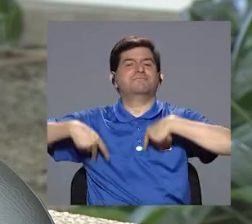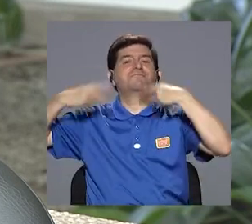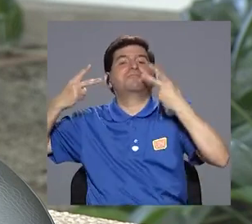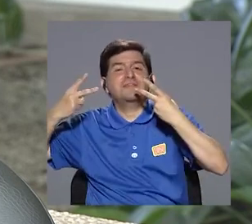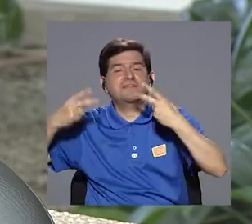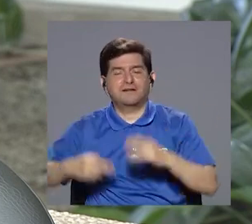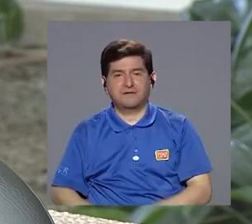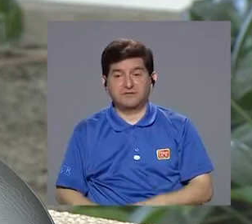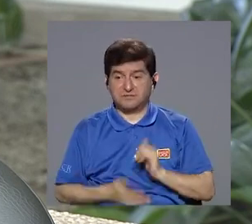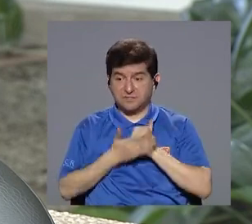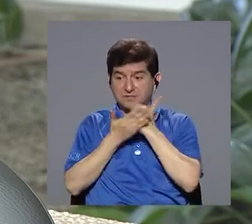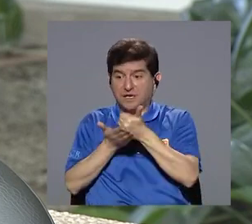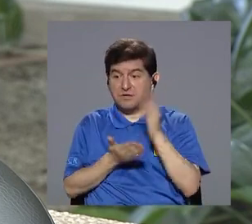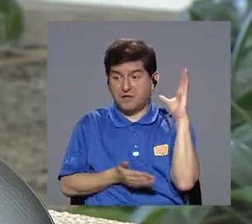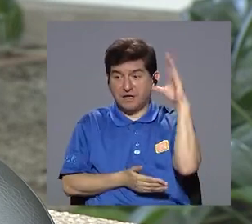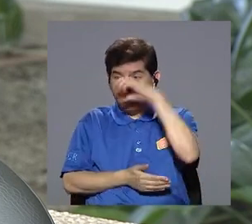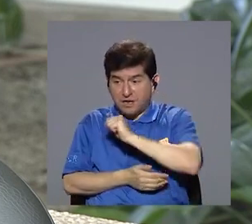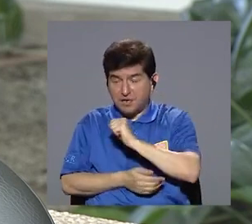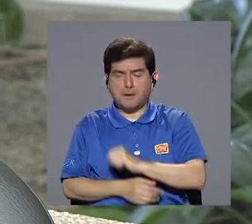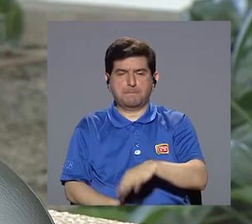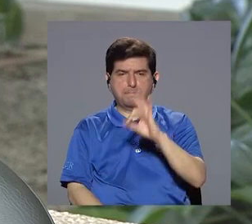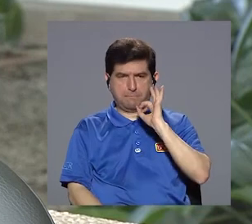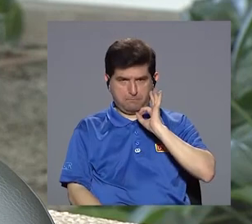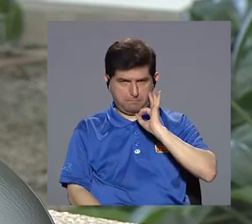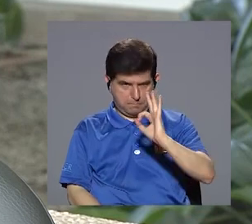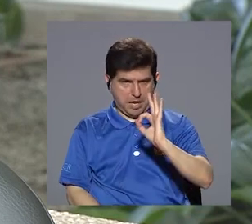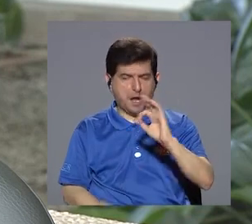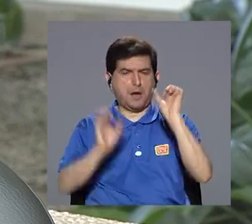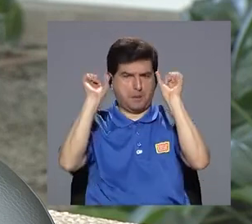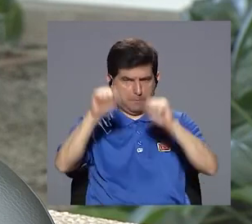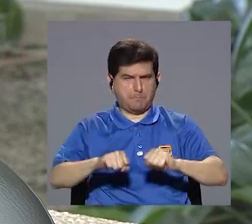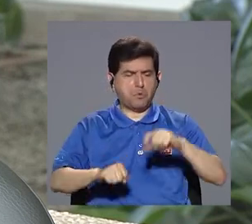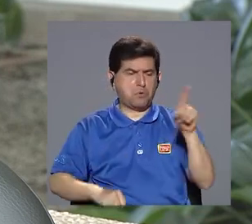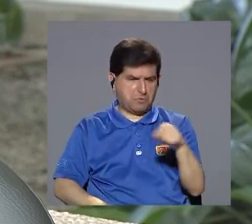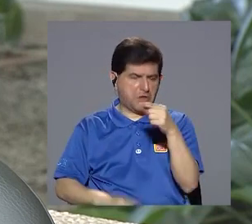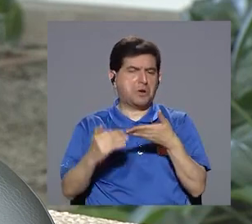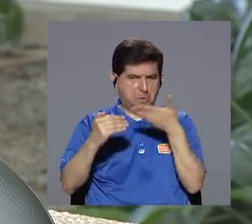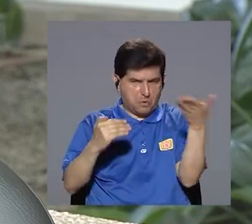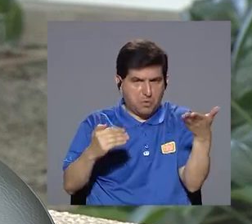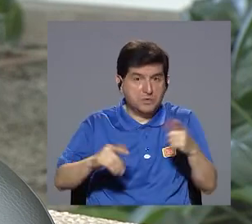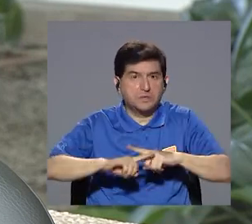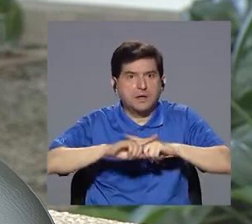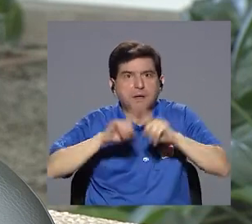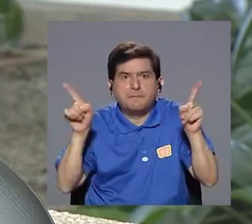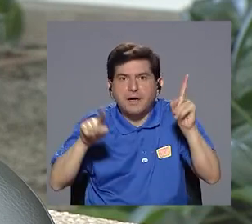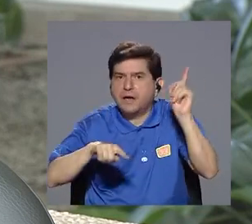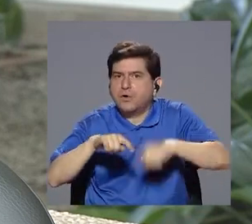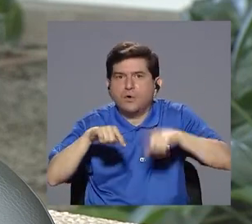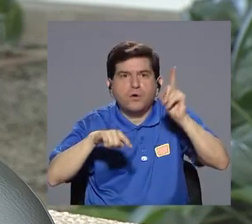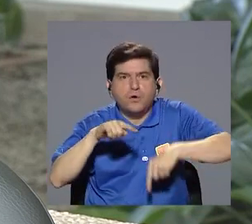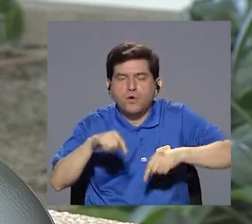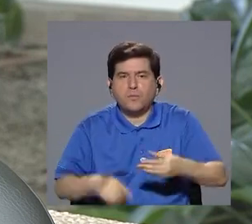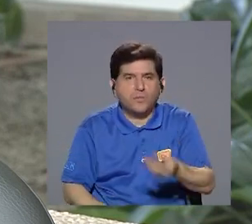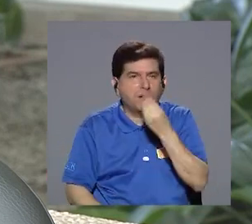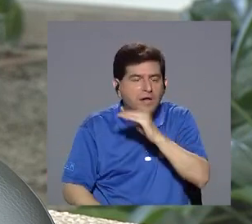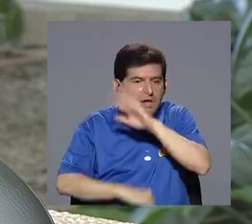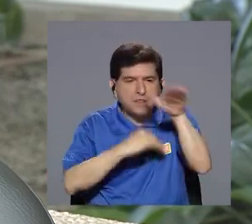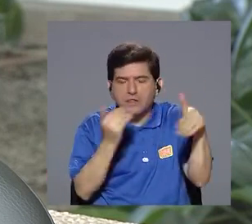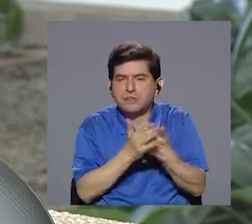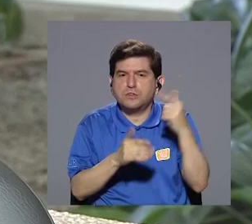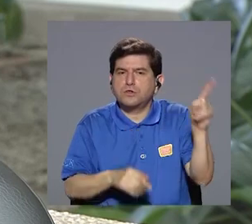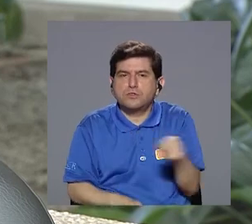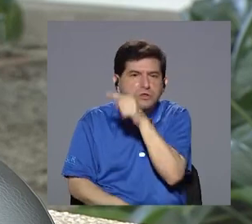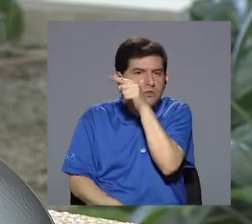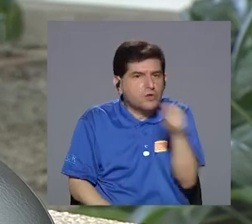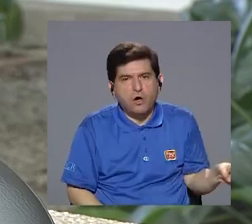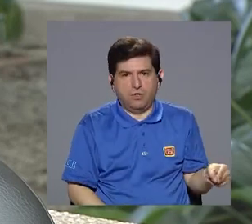vida. Entonces hay que ayudarlos a darse cuenta de que está bien, de que podemos quitar ciertas cosas, pero que no pueden eliminar de su